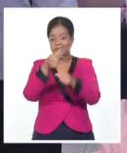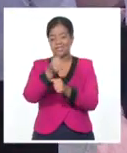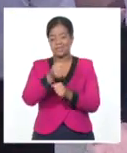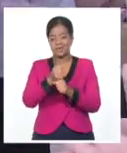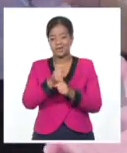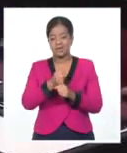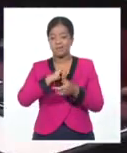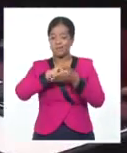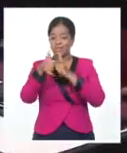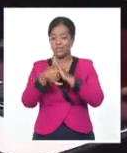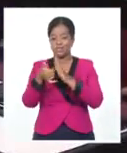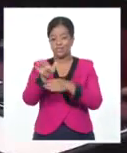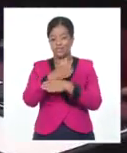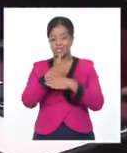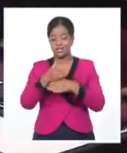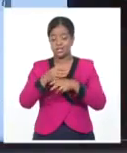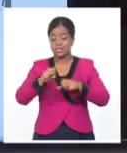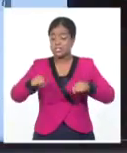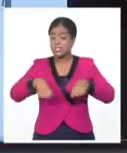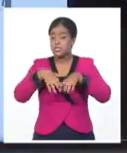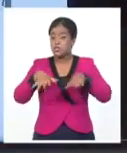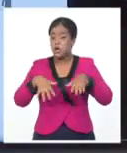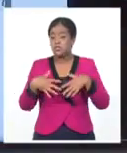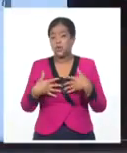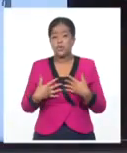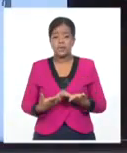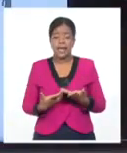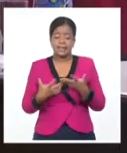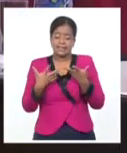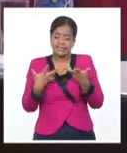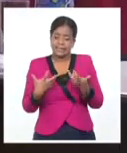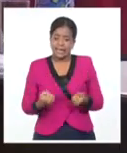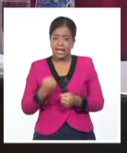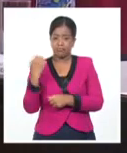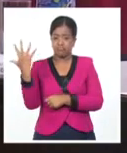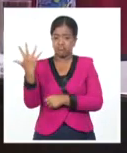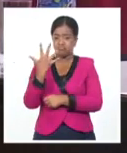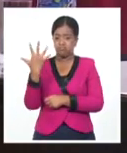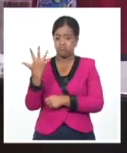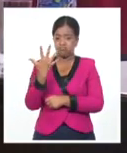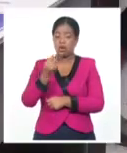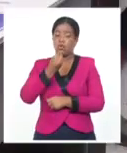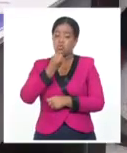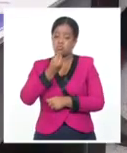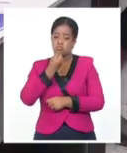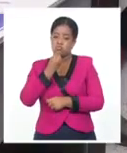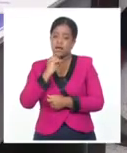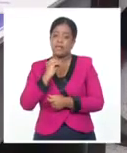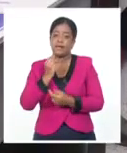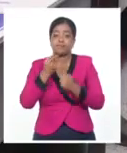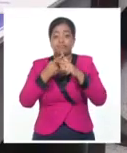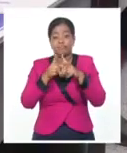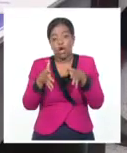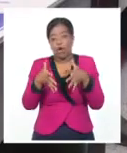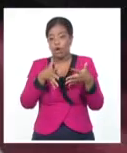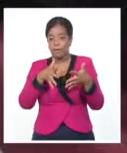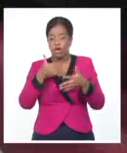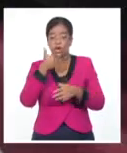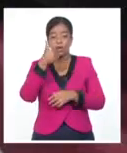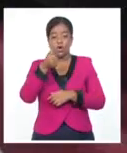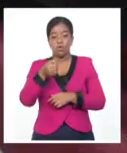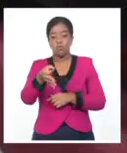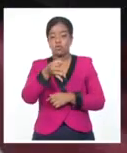estos proyectos. La situación hidrológica, el estado de la sequía y las acciones para revertirlas en los municipios más afectados interesó a